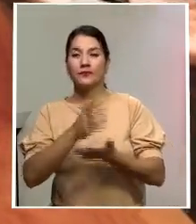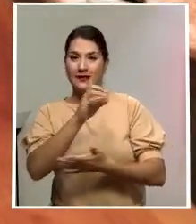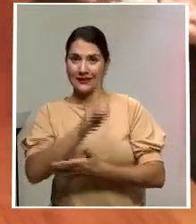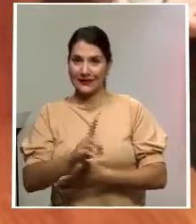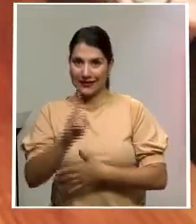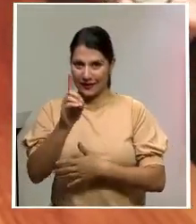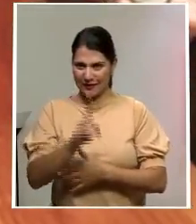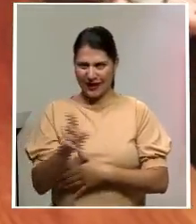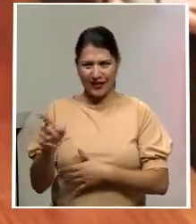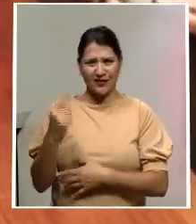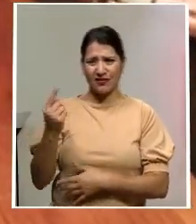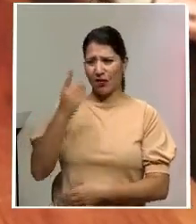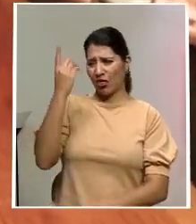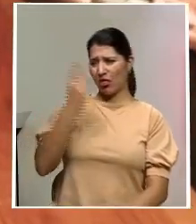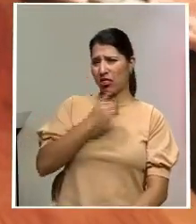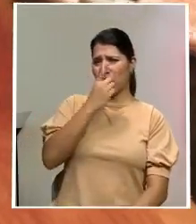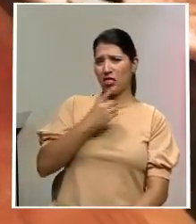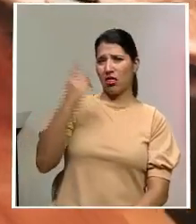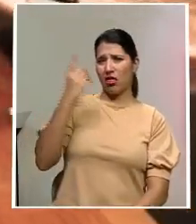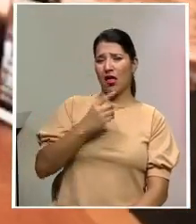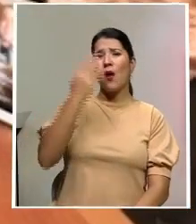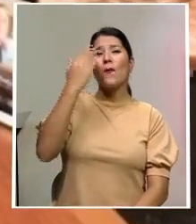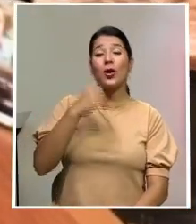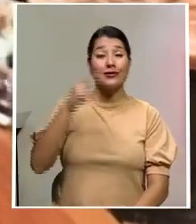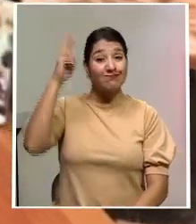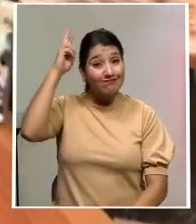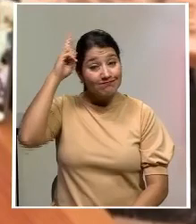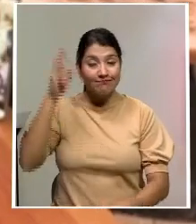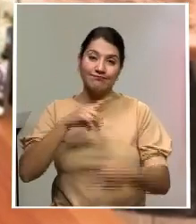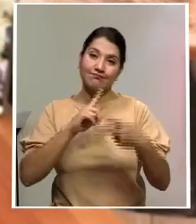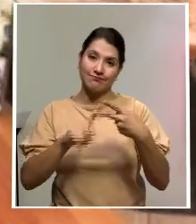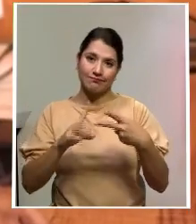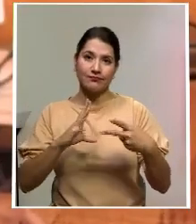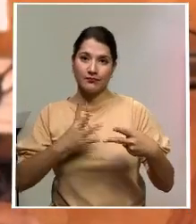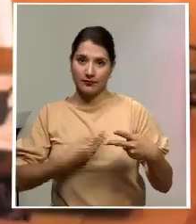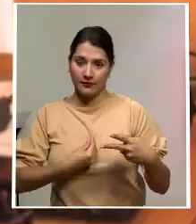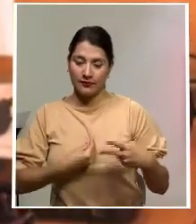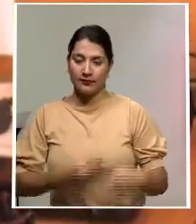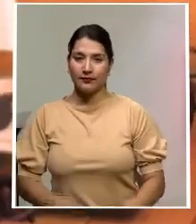asegura ha sufrido siempre por su condición de indígena y transgénero.